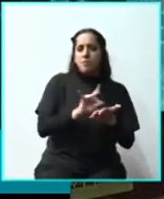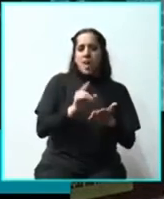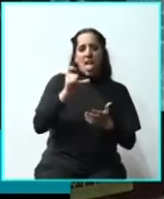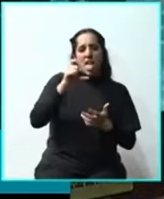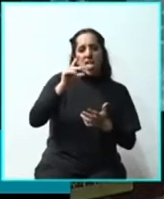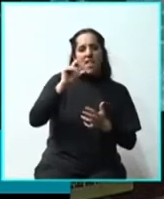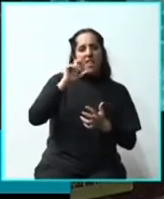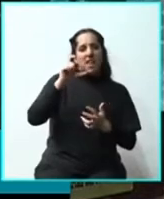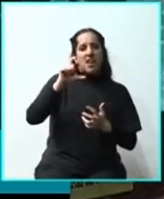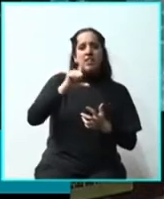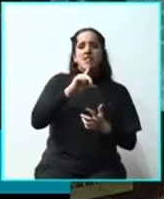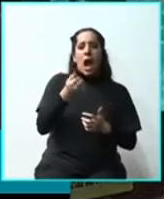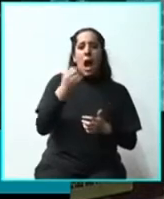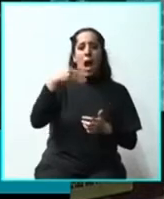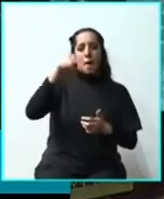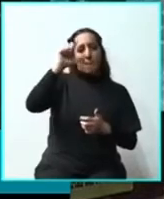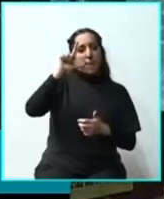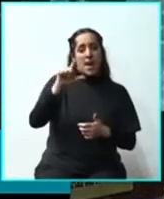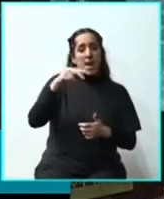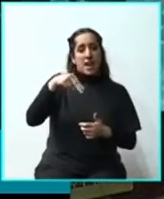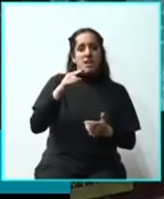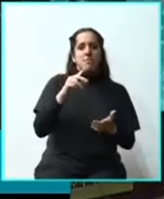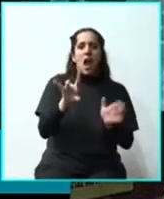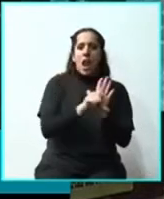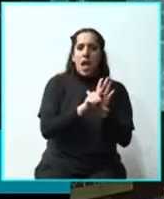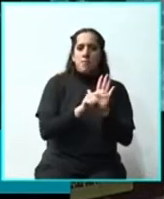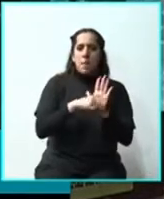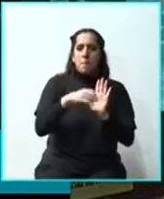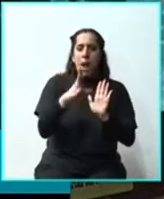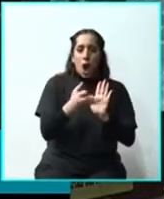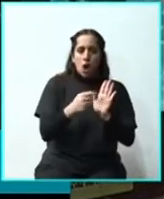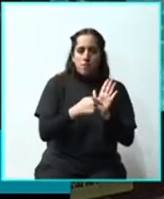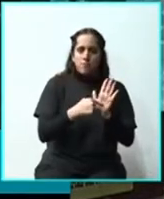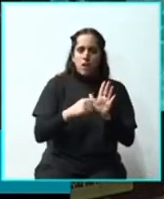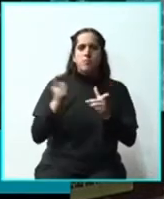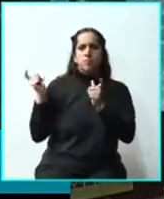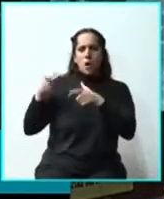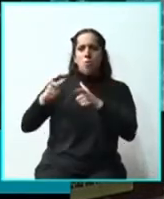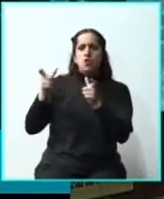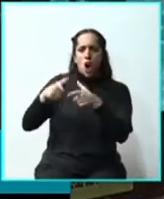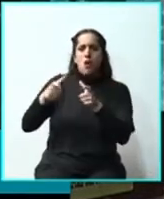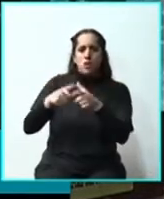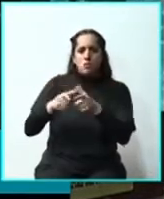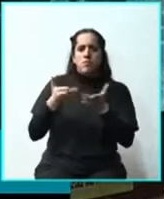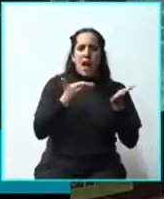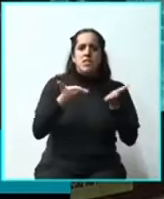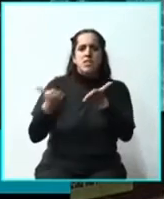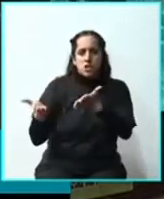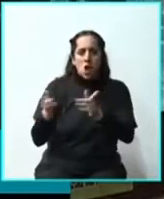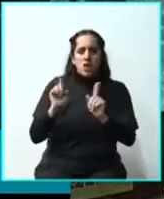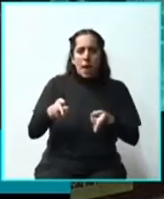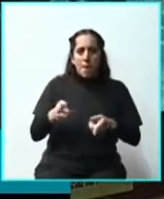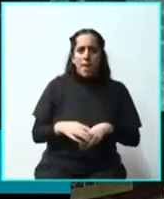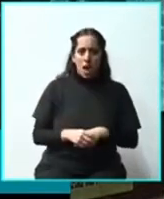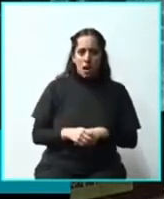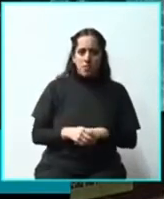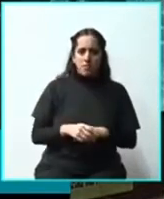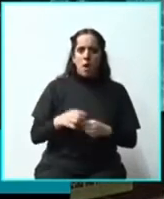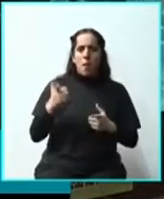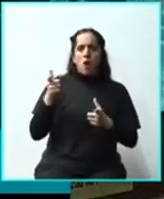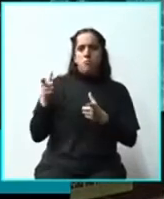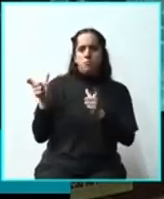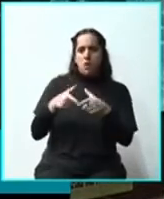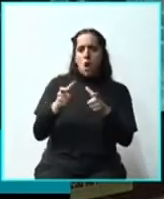mejor ley. Fue trabajado en varias reuniones de asesores, algunas reuniones informales,